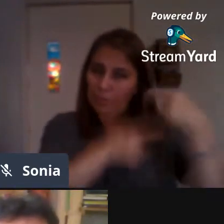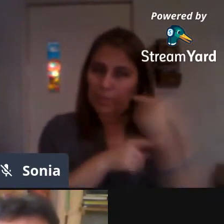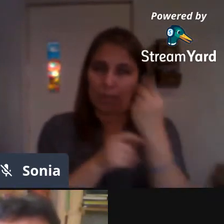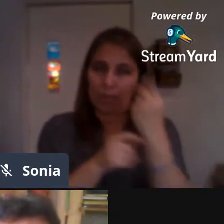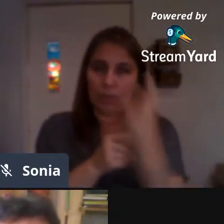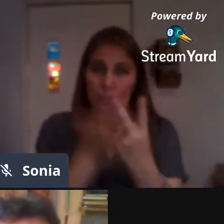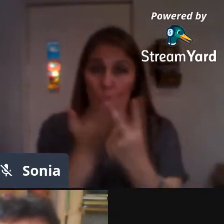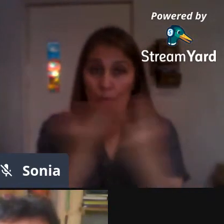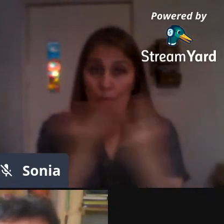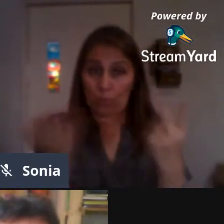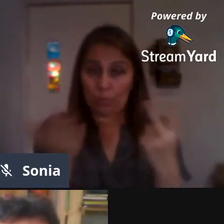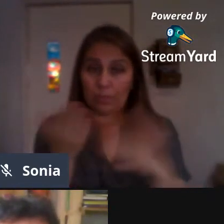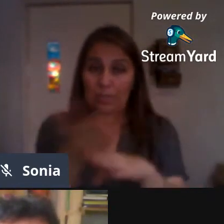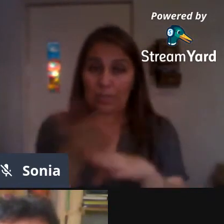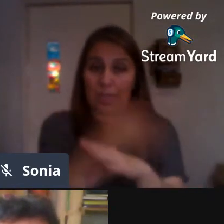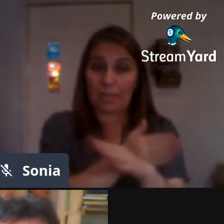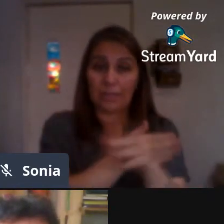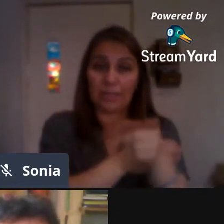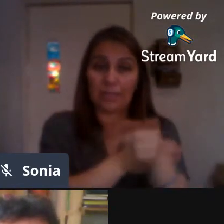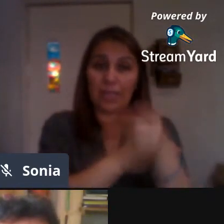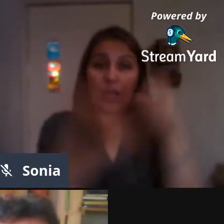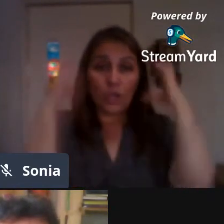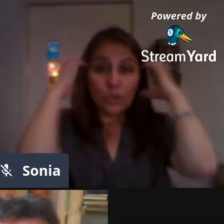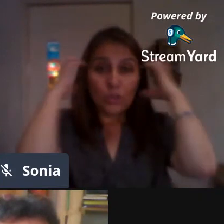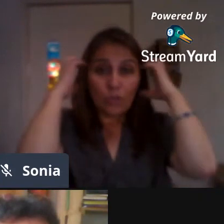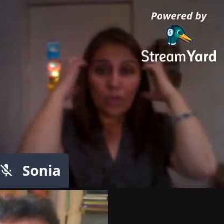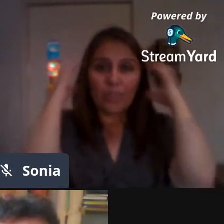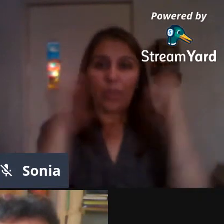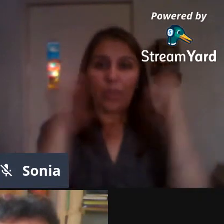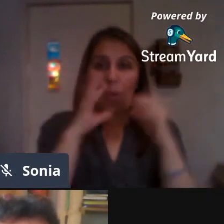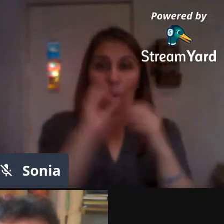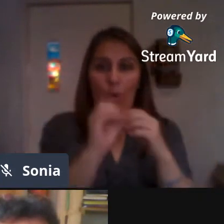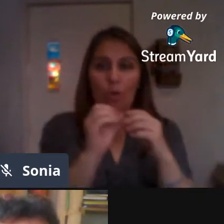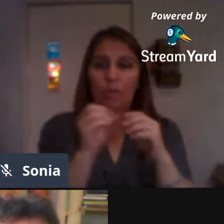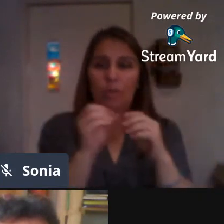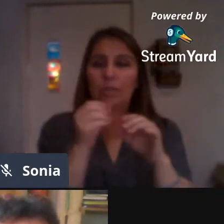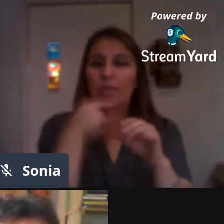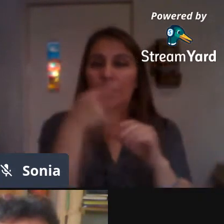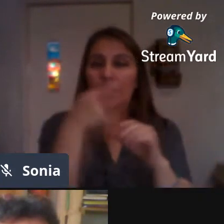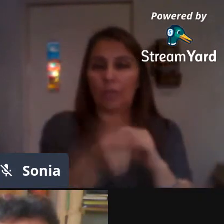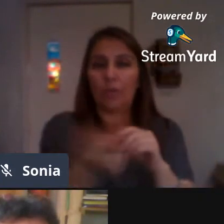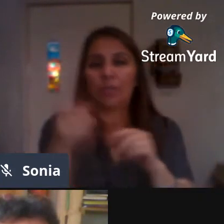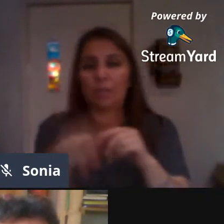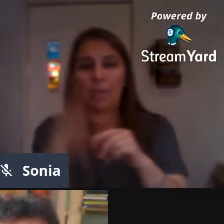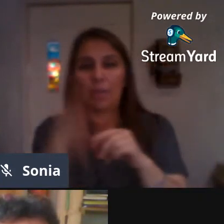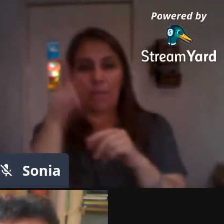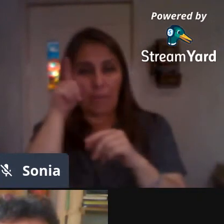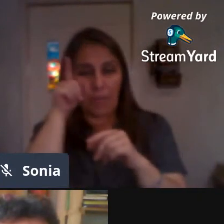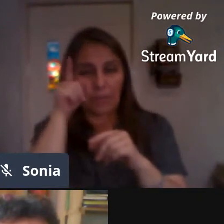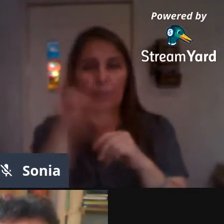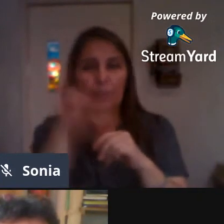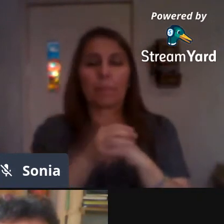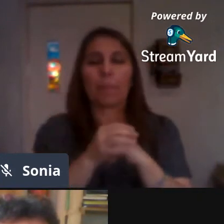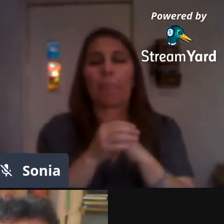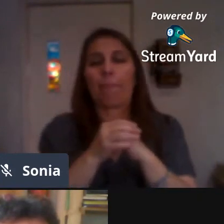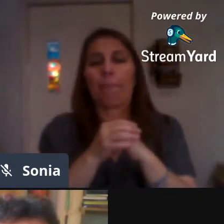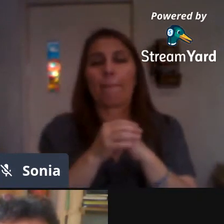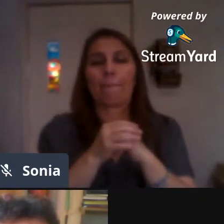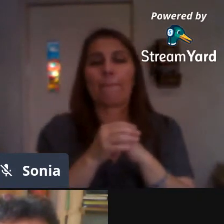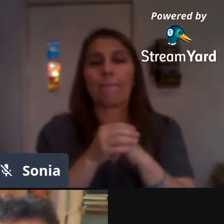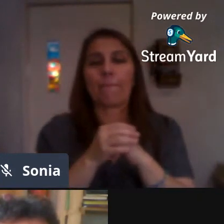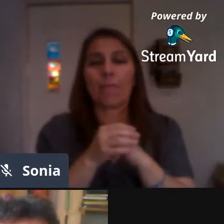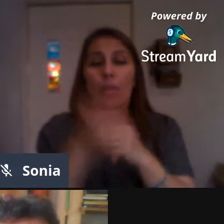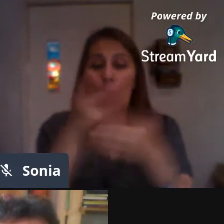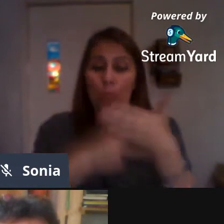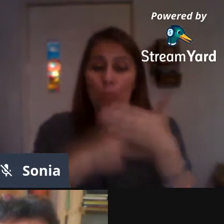giovanni y también que tú tocas te en el sentido de que así como como un proyecto de escritura un